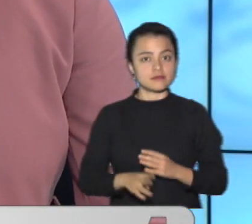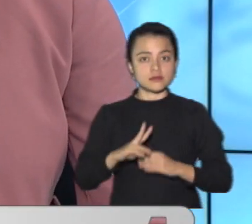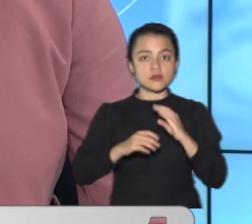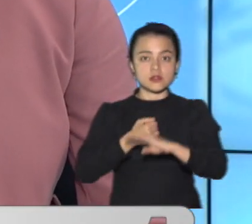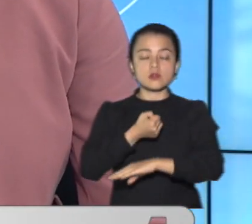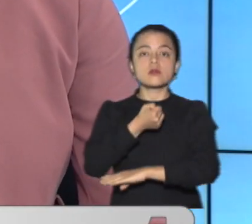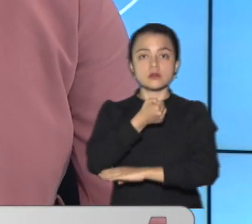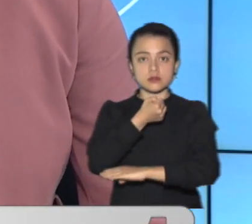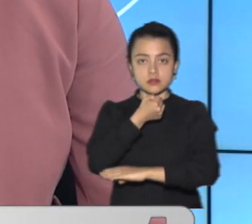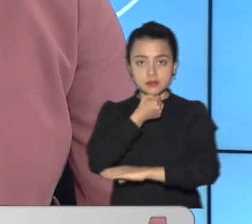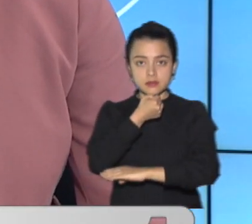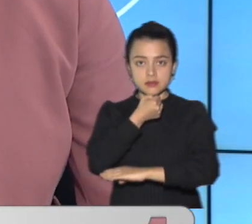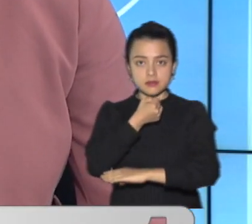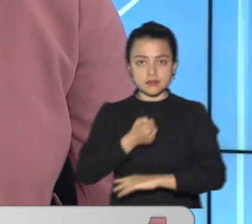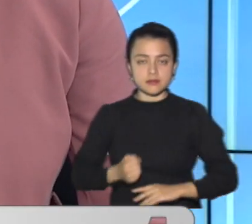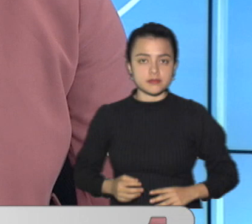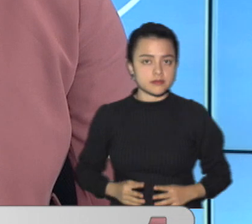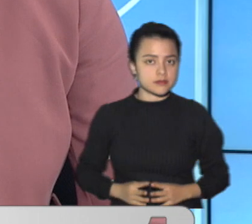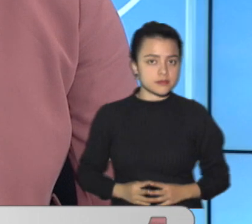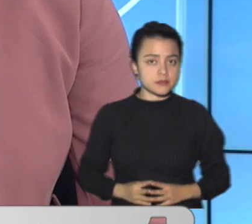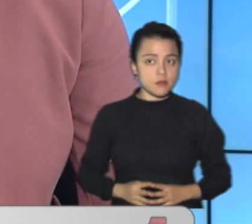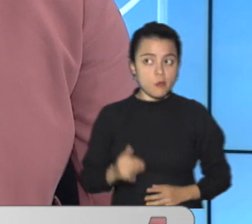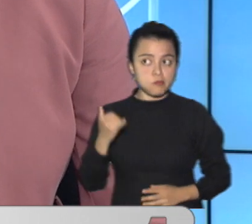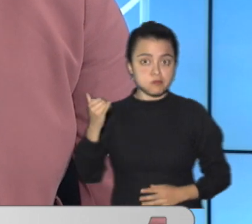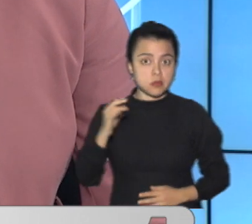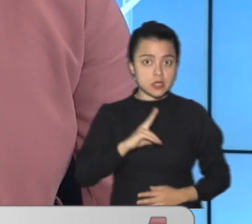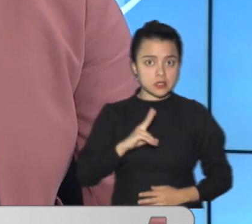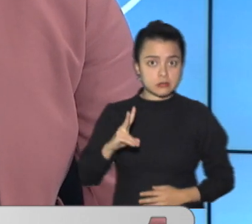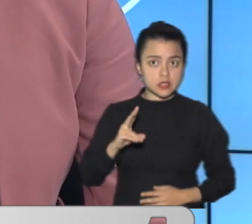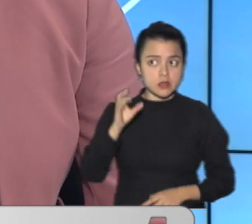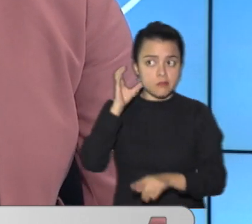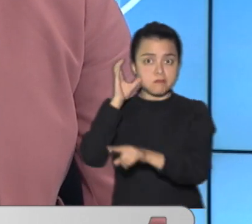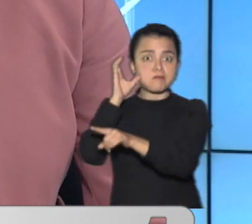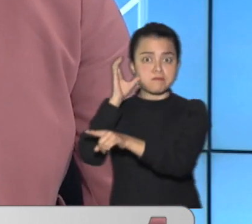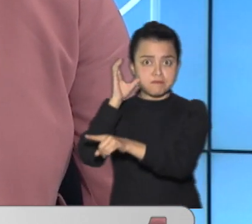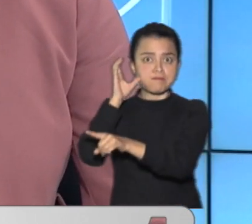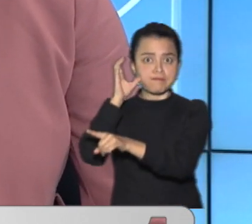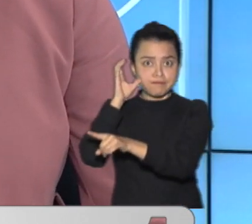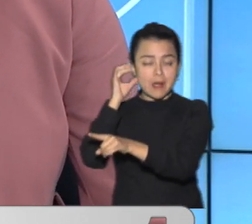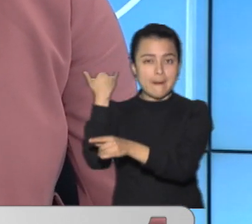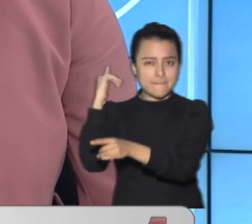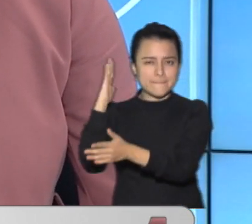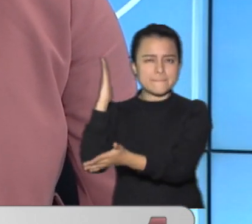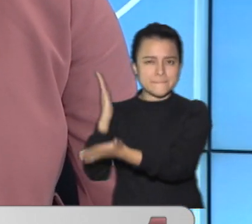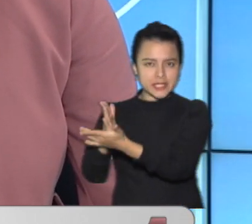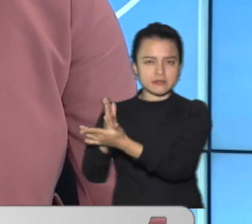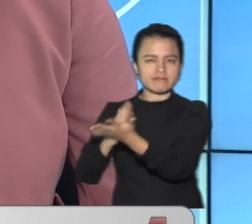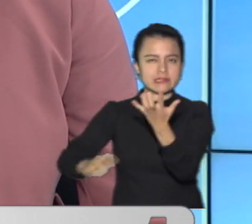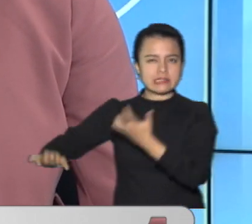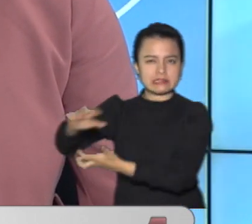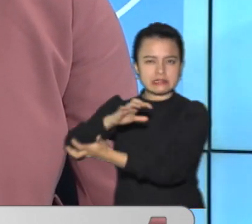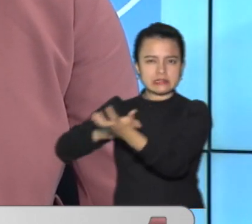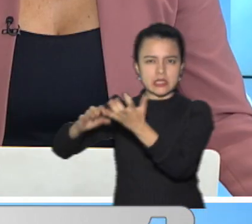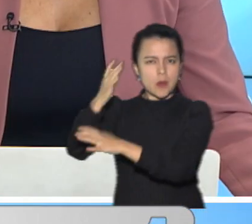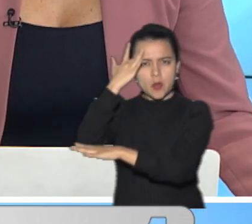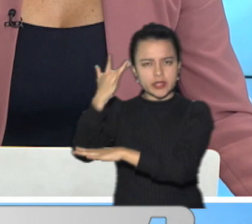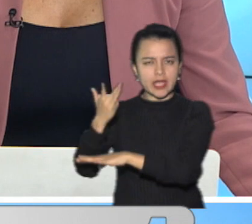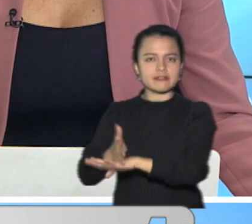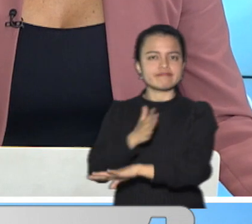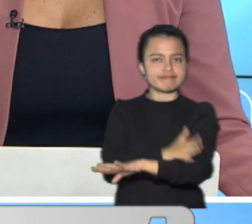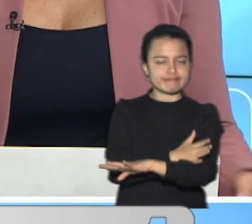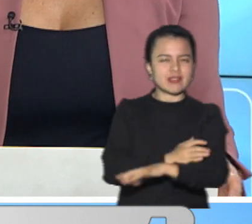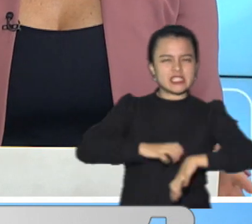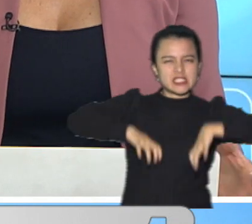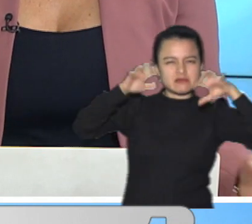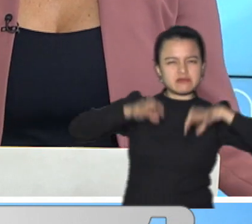Seguimos en Noticentro 1 CMI. En el Valle del Cauca, las autoridades declararon calamidad pública por la emergencia invernal.